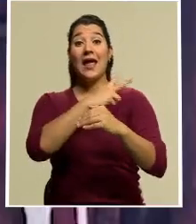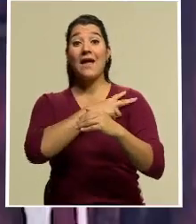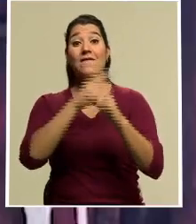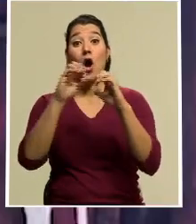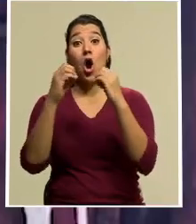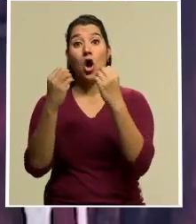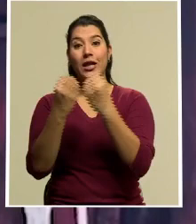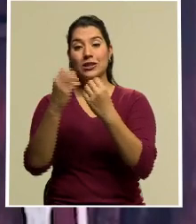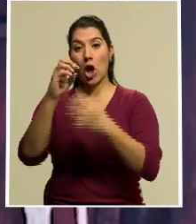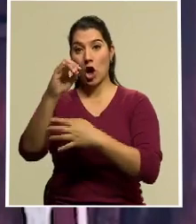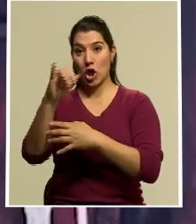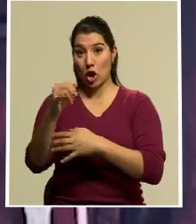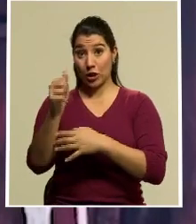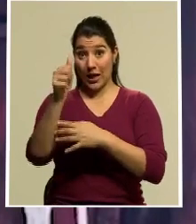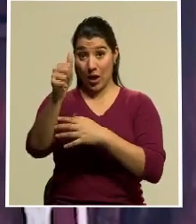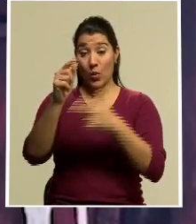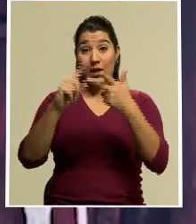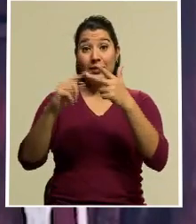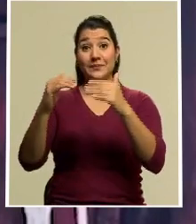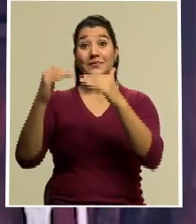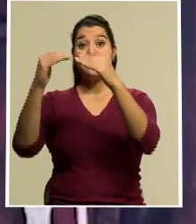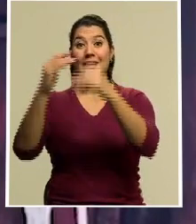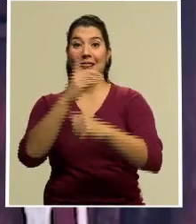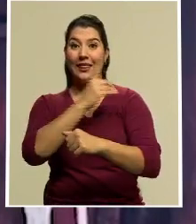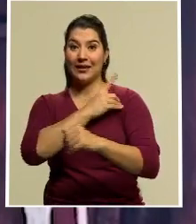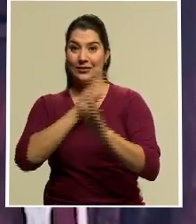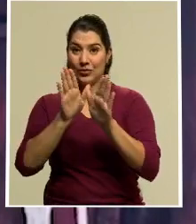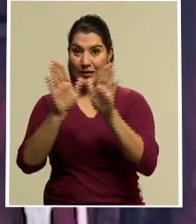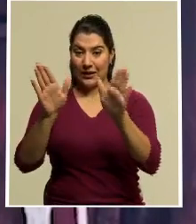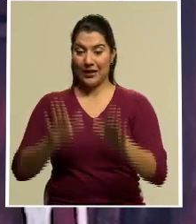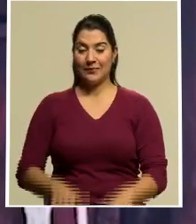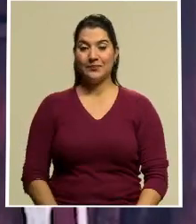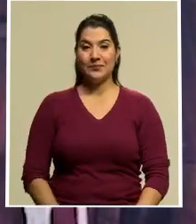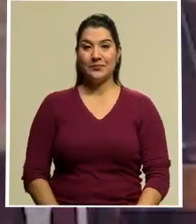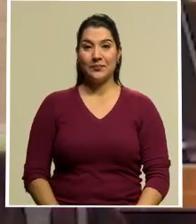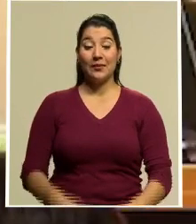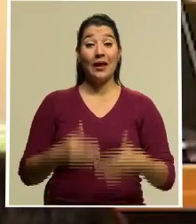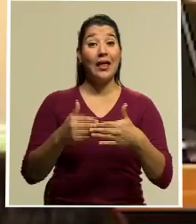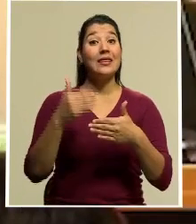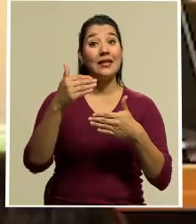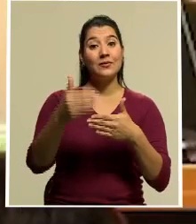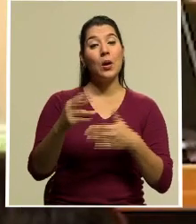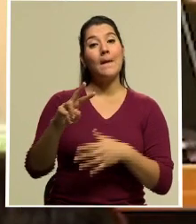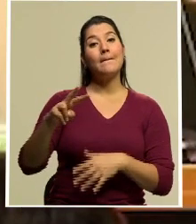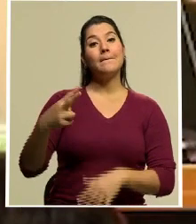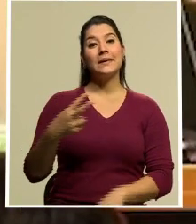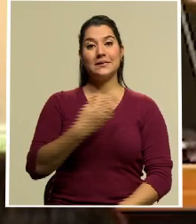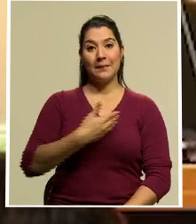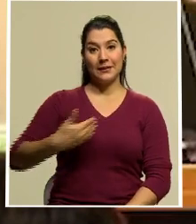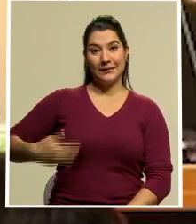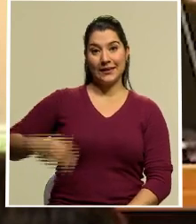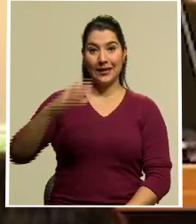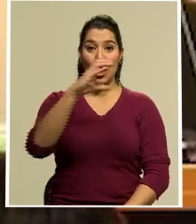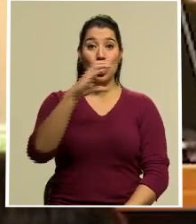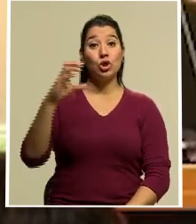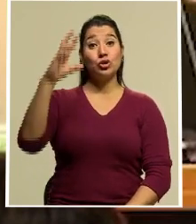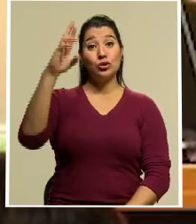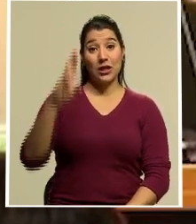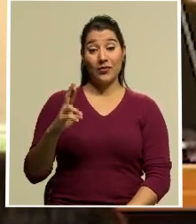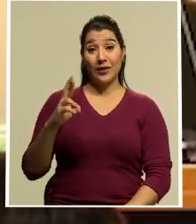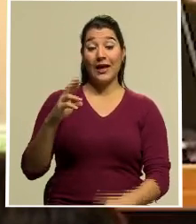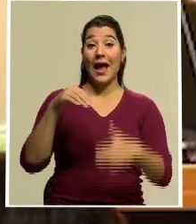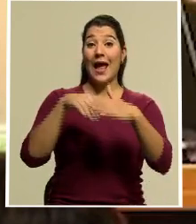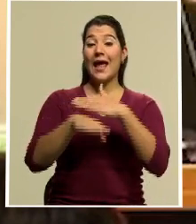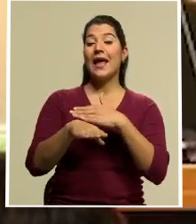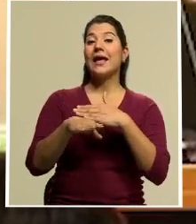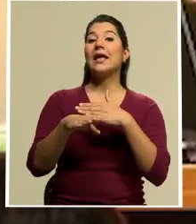Alajuela, hasta llegar a la dirección general. Posteriormente, fue vicepresidenta de la República durante la administración